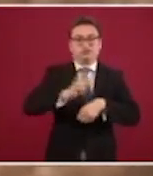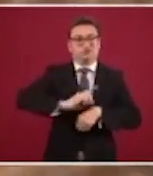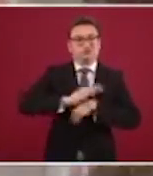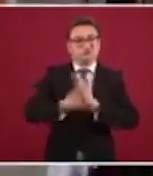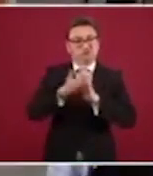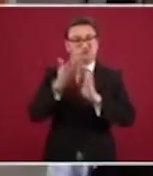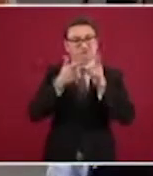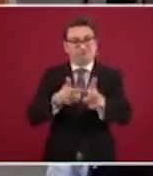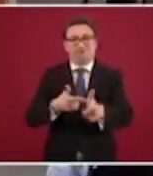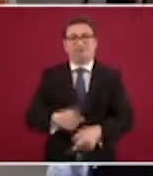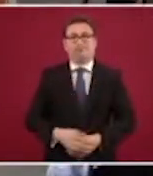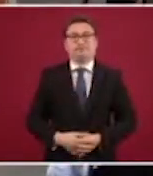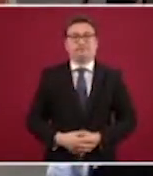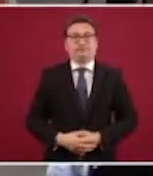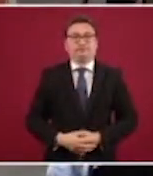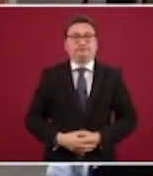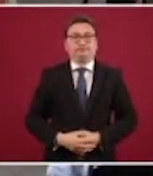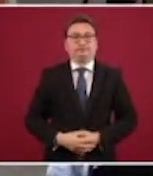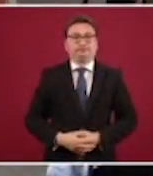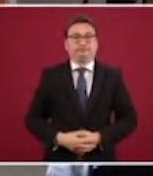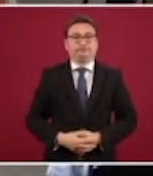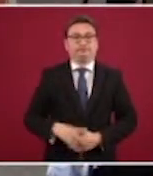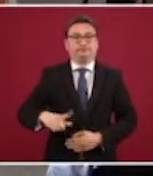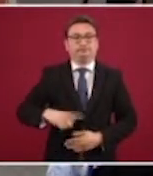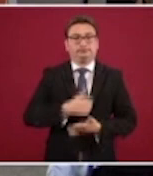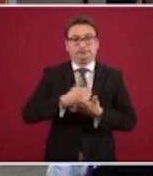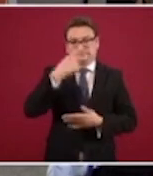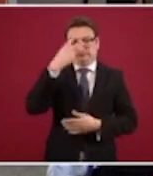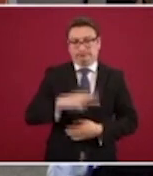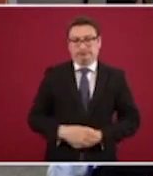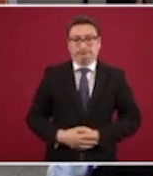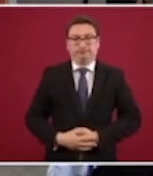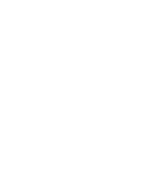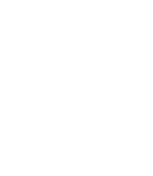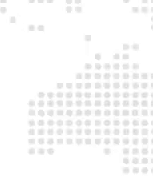días de construcción. Gobierno de México.